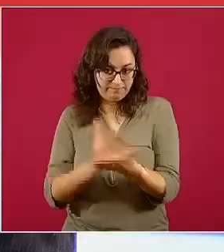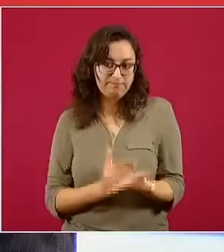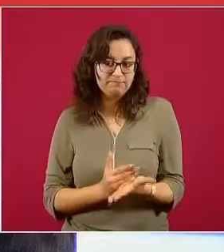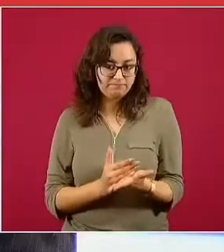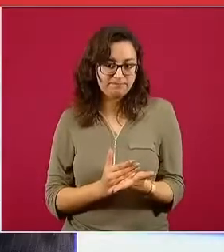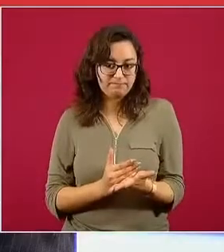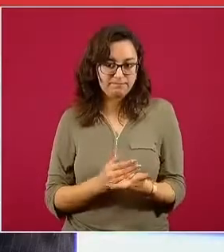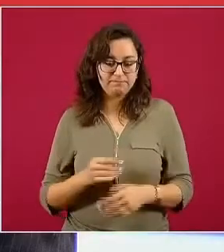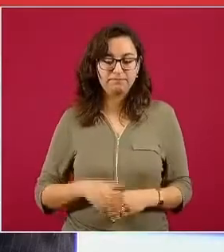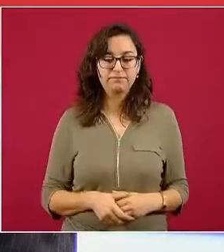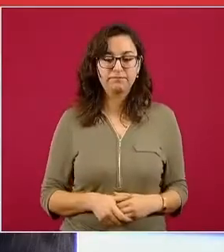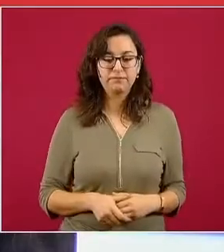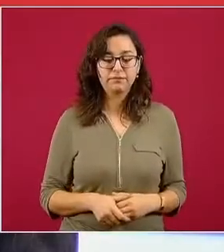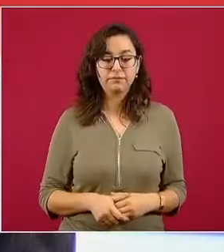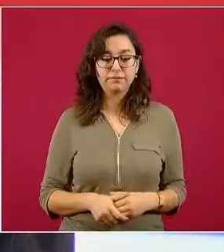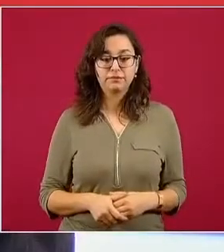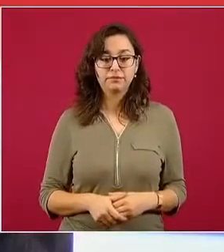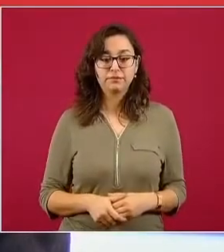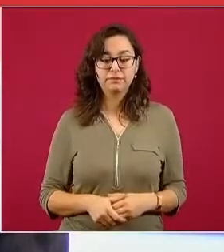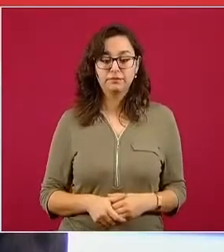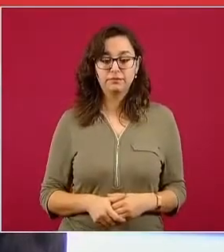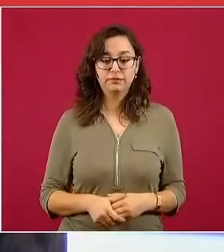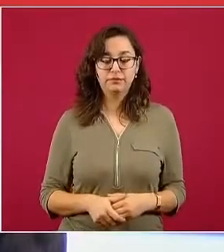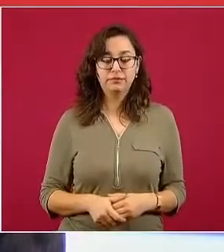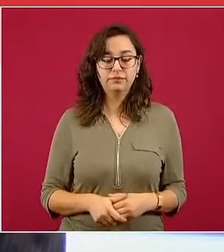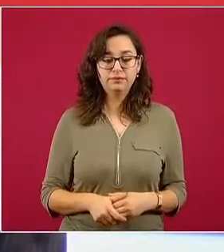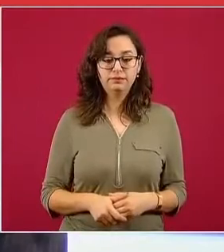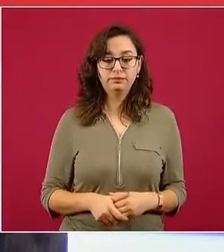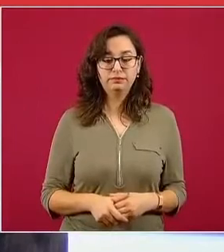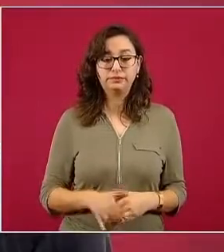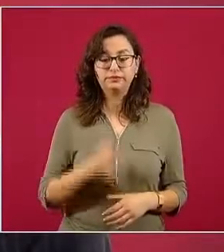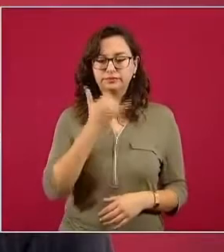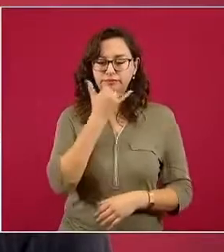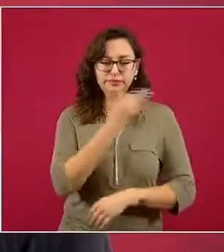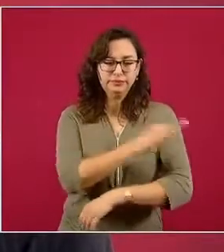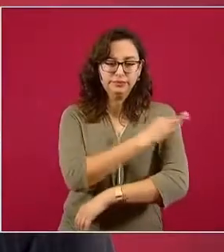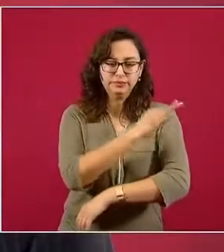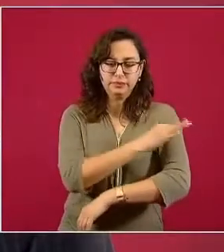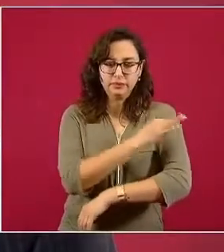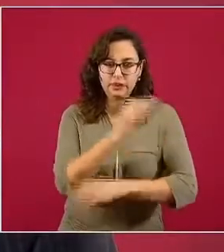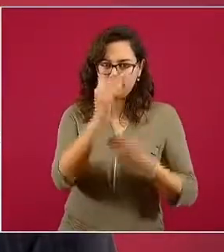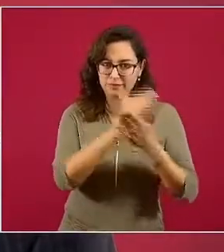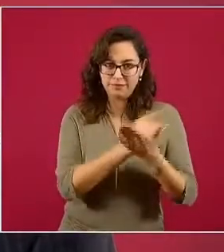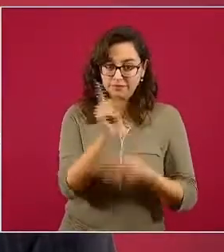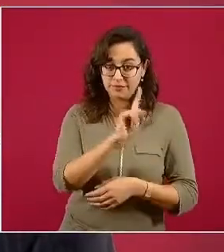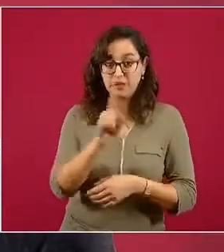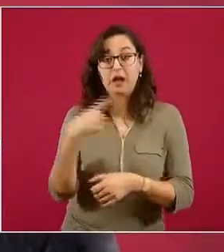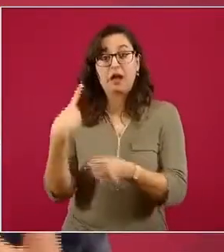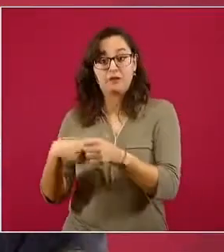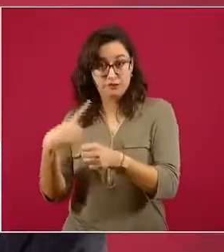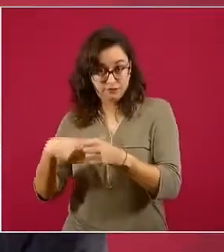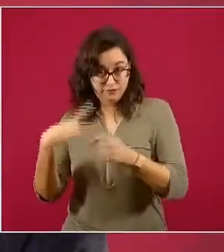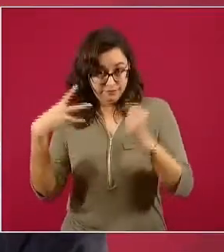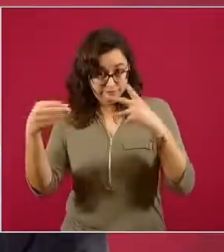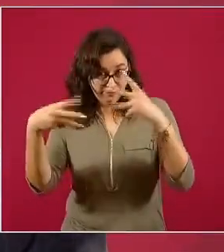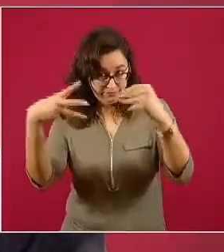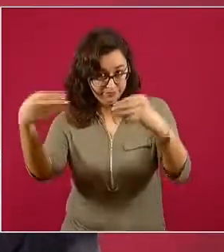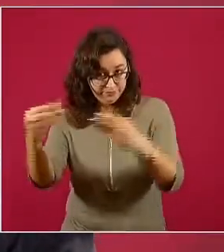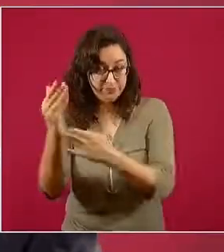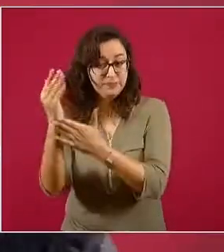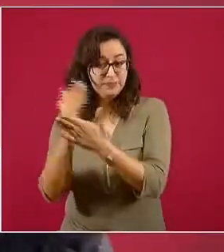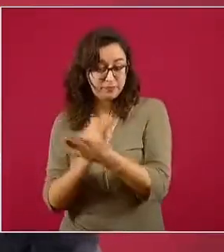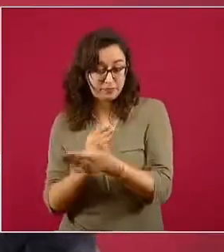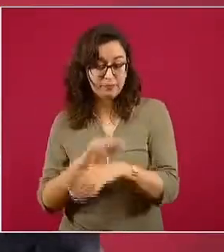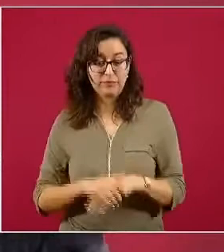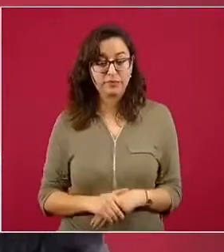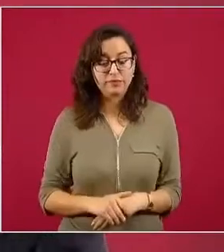geográfica de la vacuna. Perdón, no de la vacuna, de la enfermedad. Conforme eso pudiera ocurrir, lo iremos comentando.